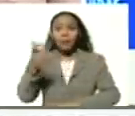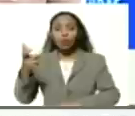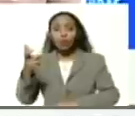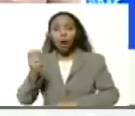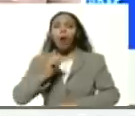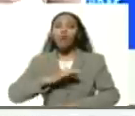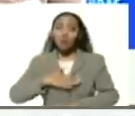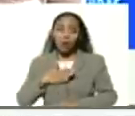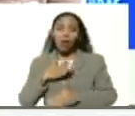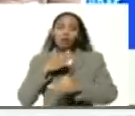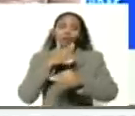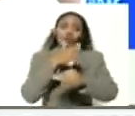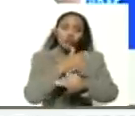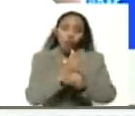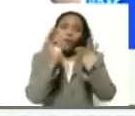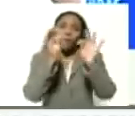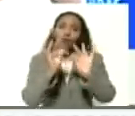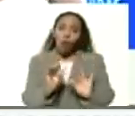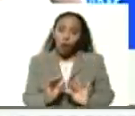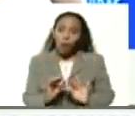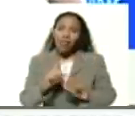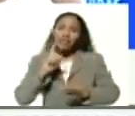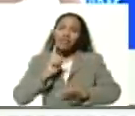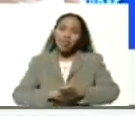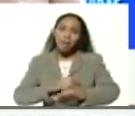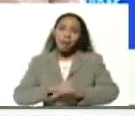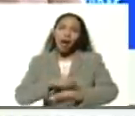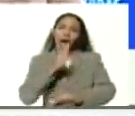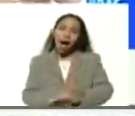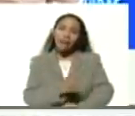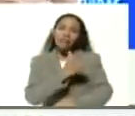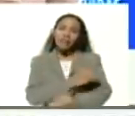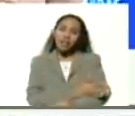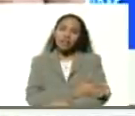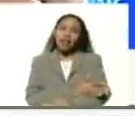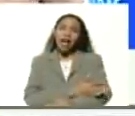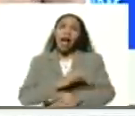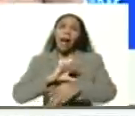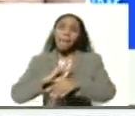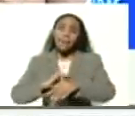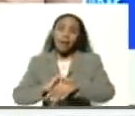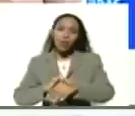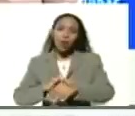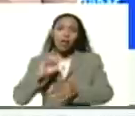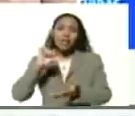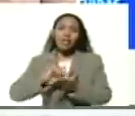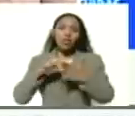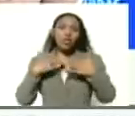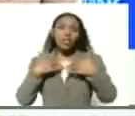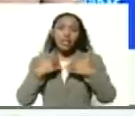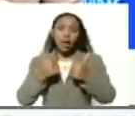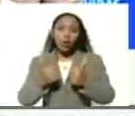puedan acudir de forma muy temprana al médico, al centro de salud.